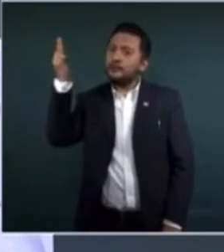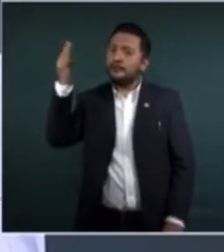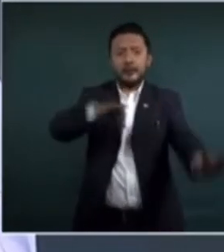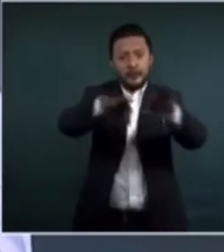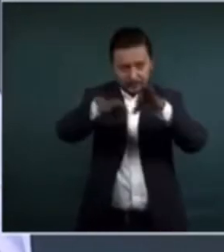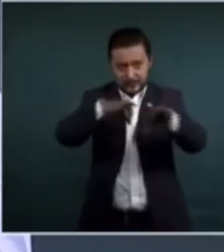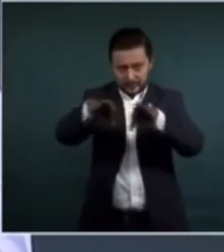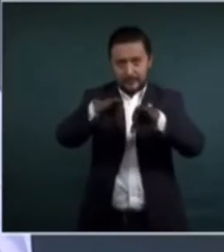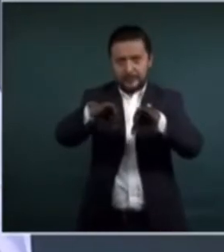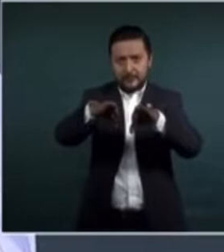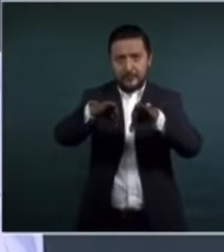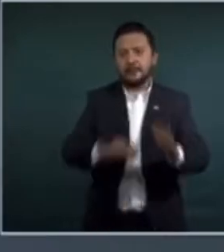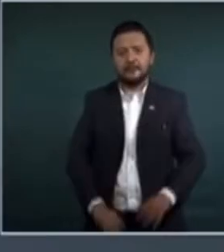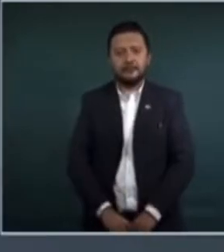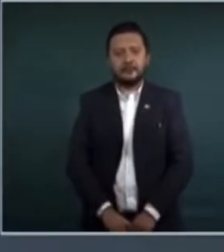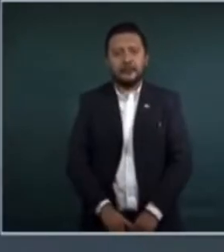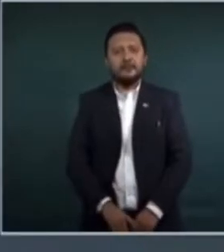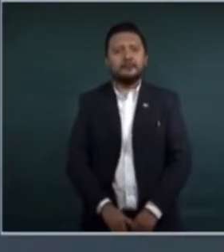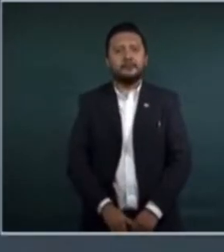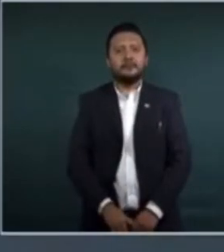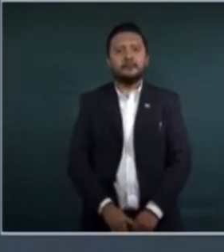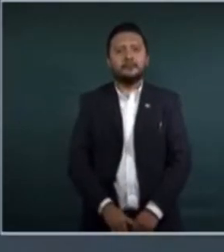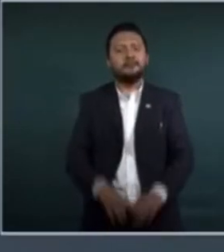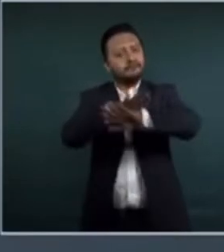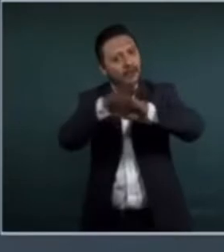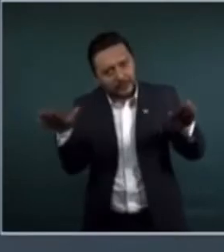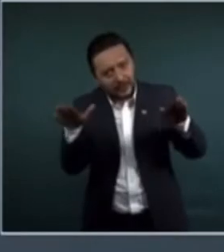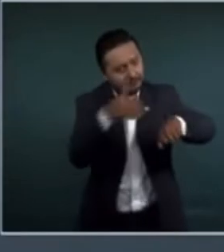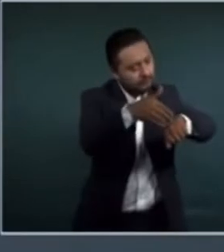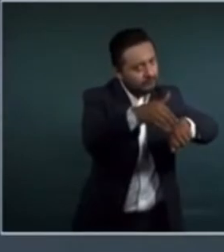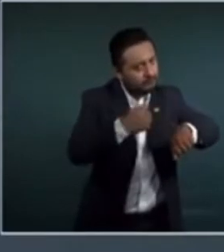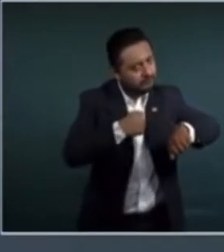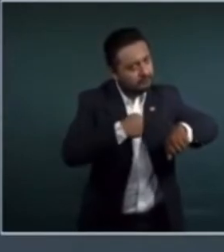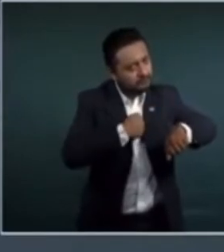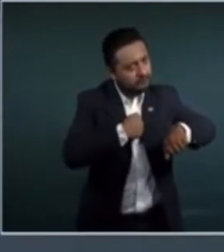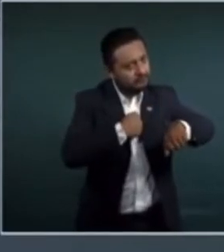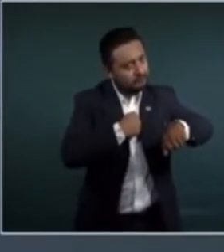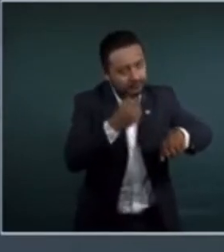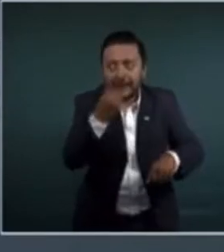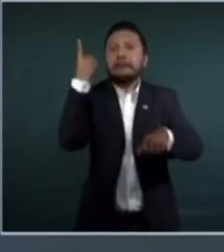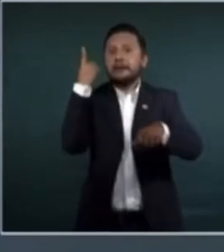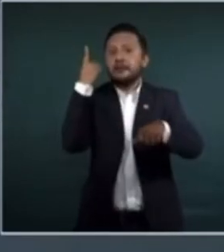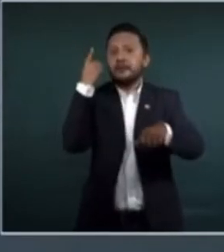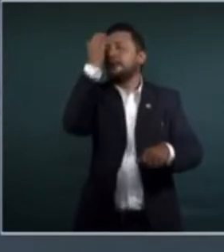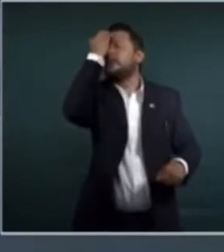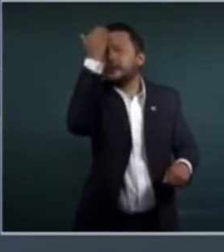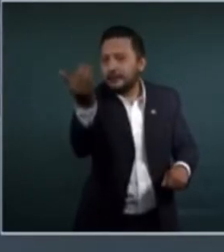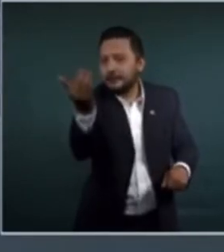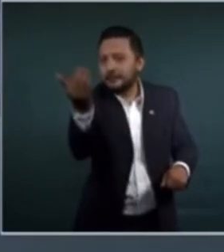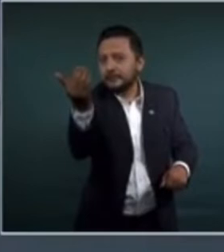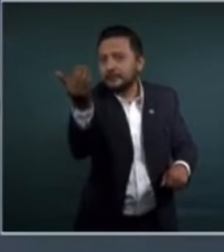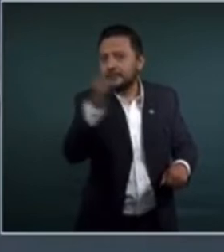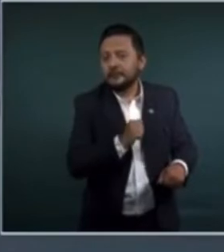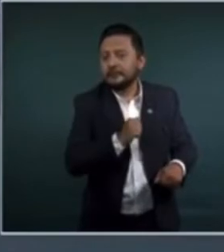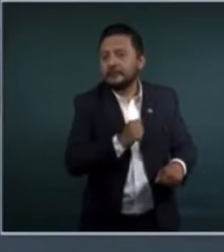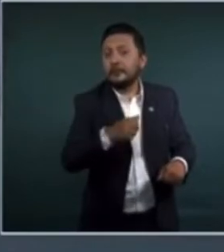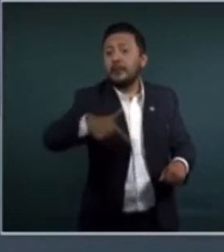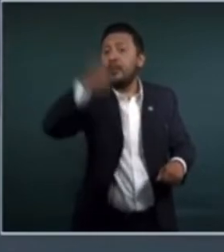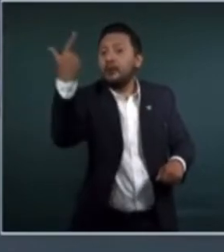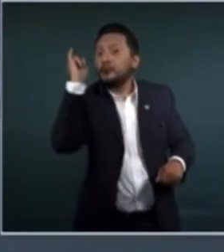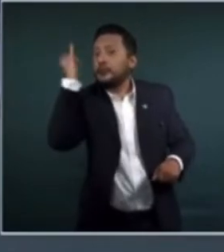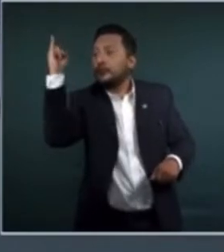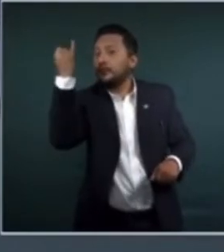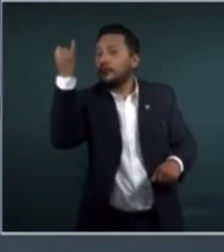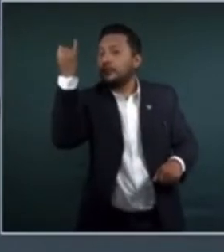550 mil empleos pero ya el dato que tengo ha adelantado que se van a conocer el 12 de